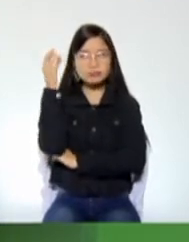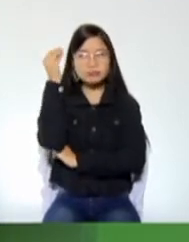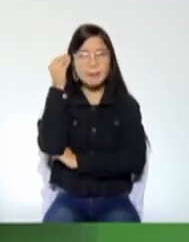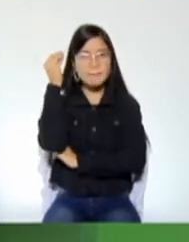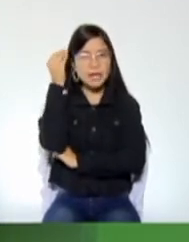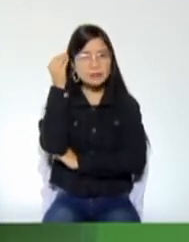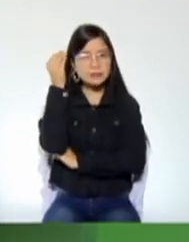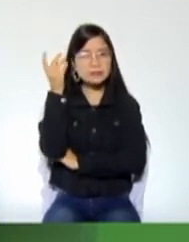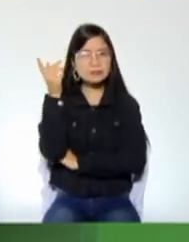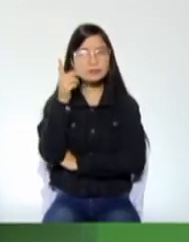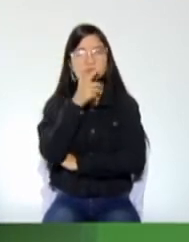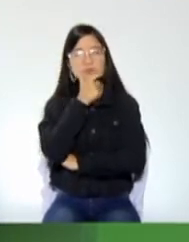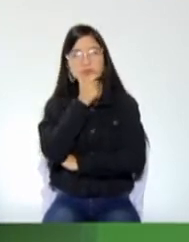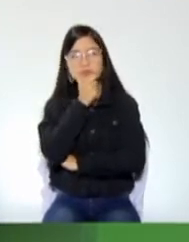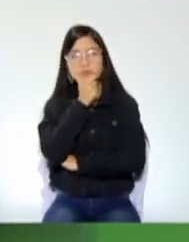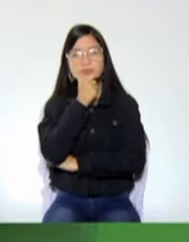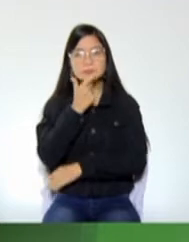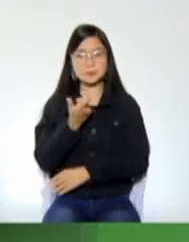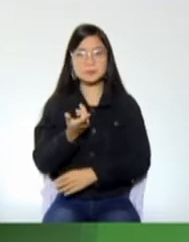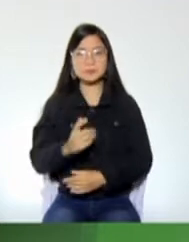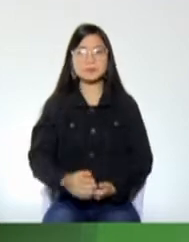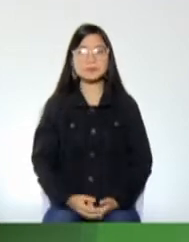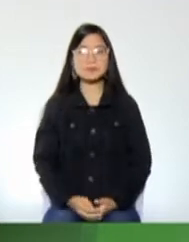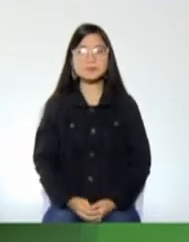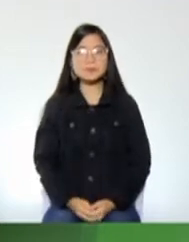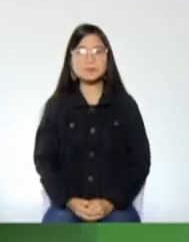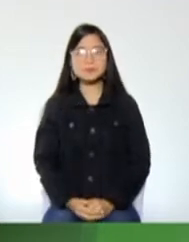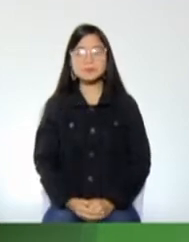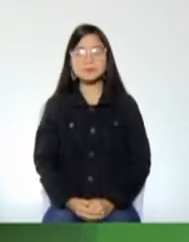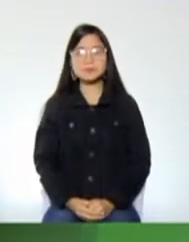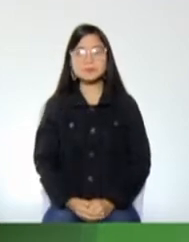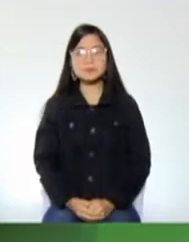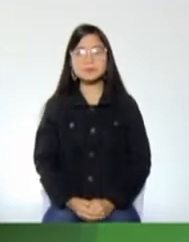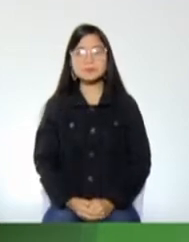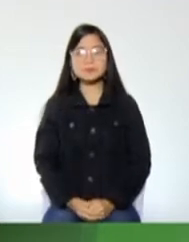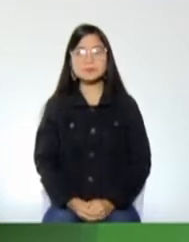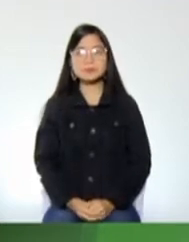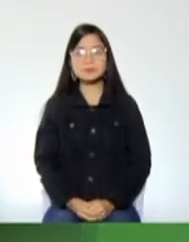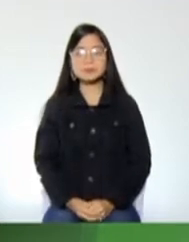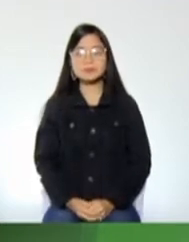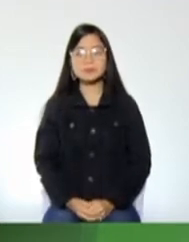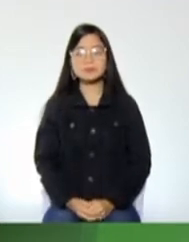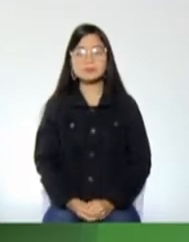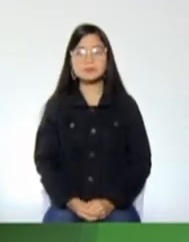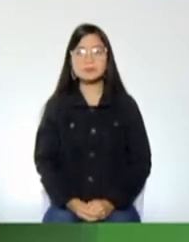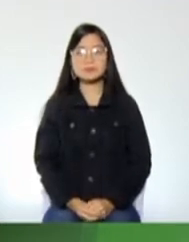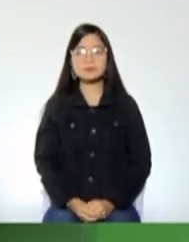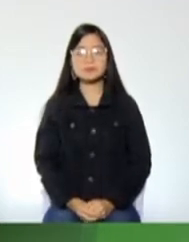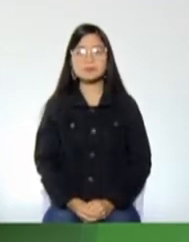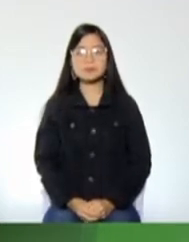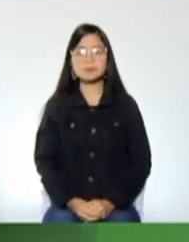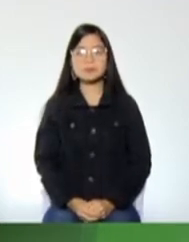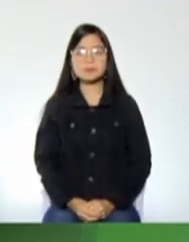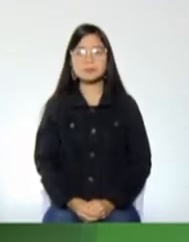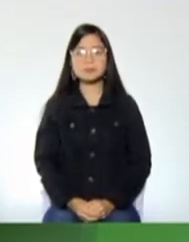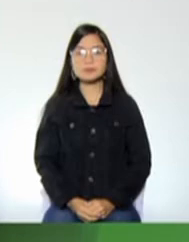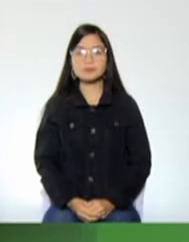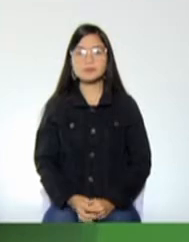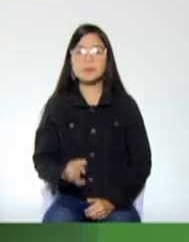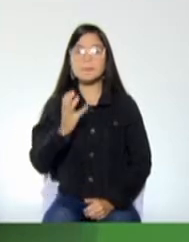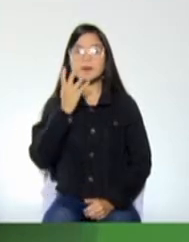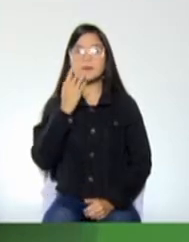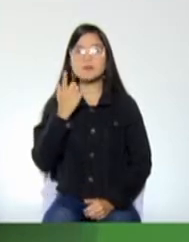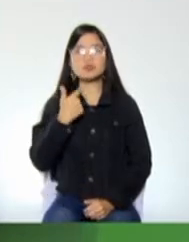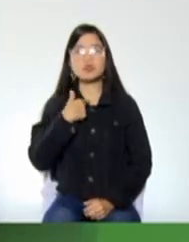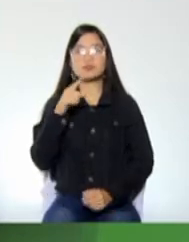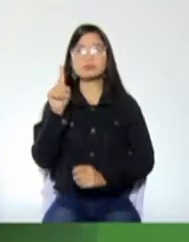proceso, ahí está ocurriendo. Bien, a ver, ¿qué pasa si yo le doy la espalda a alguien así?